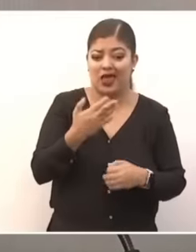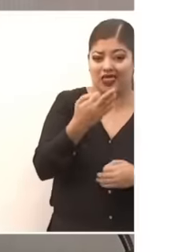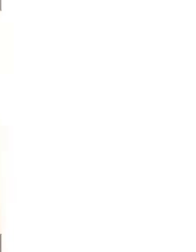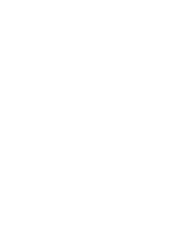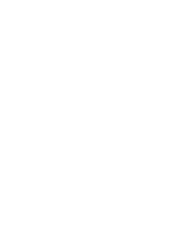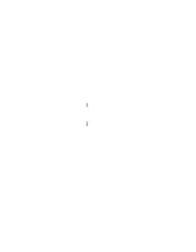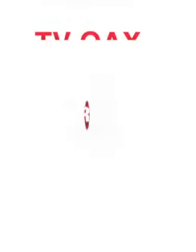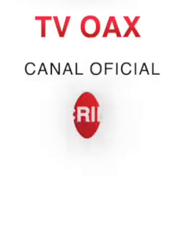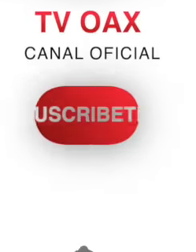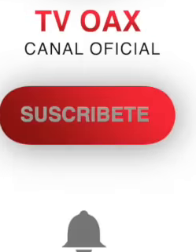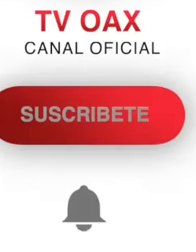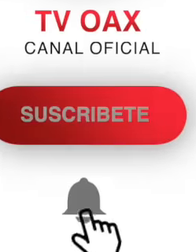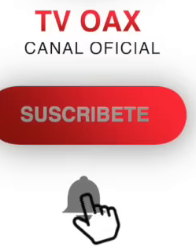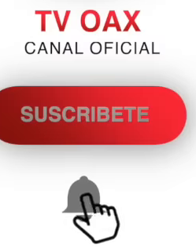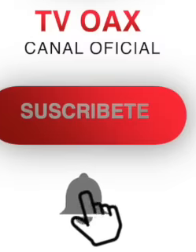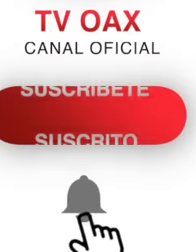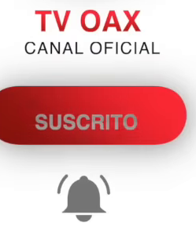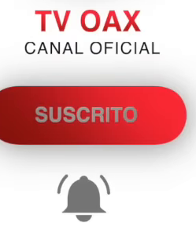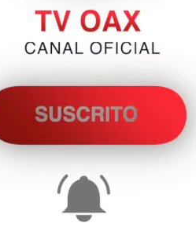La segunda es